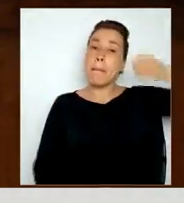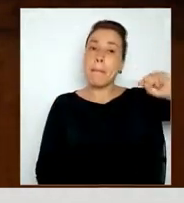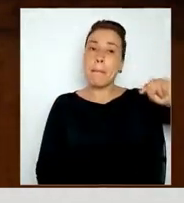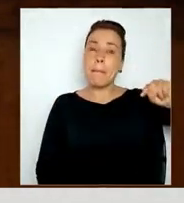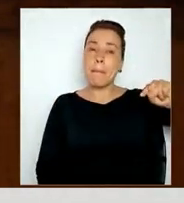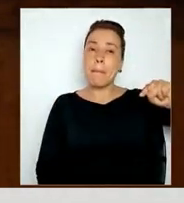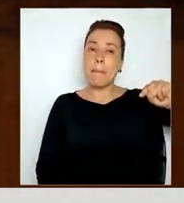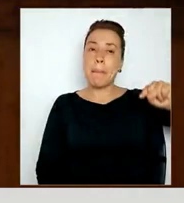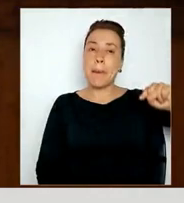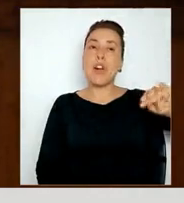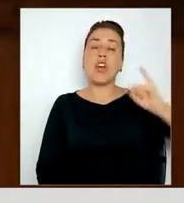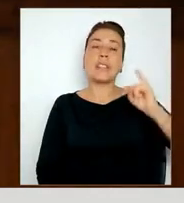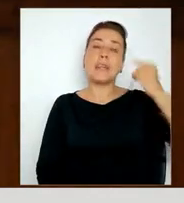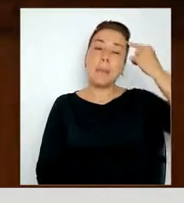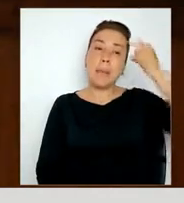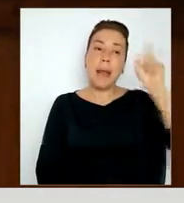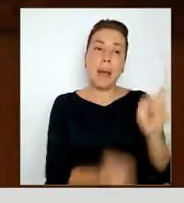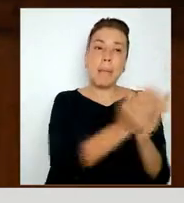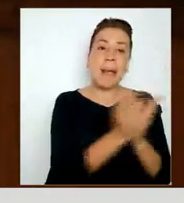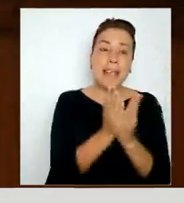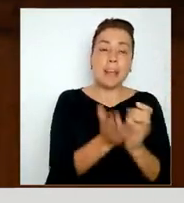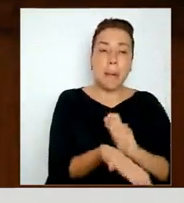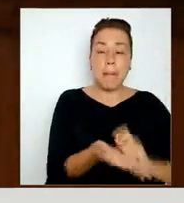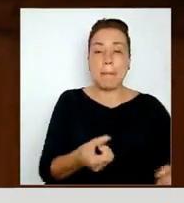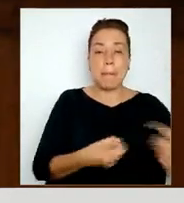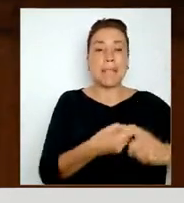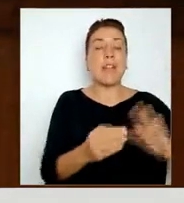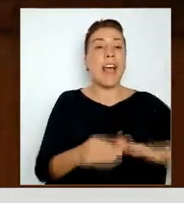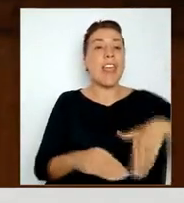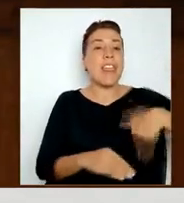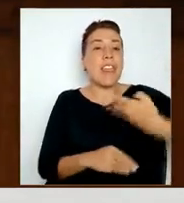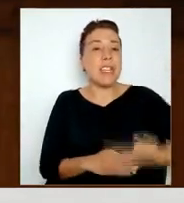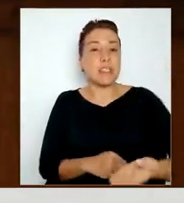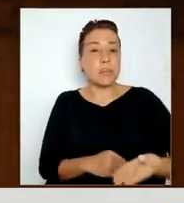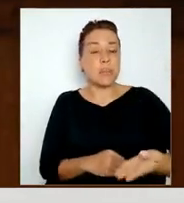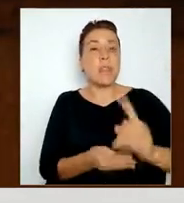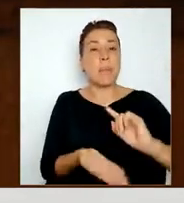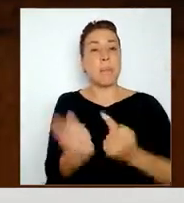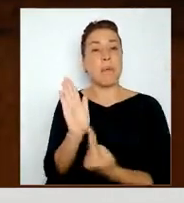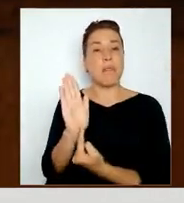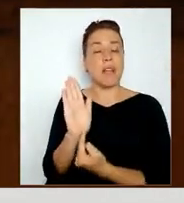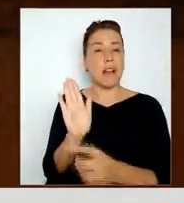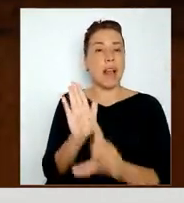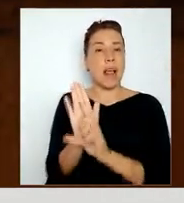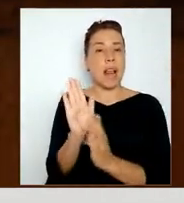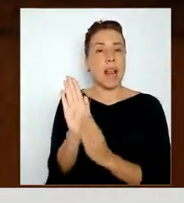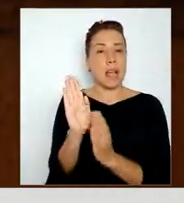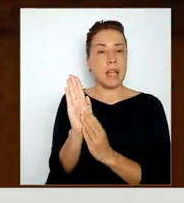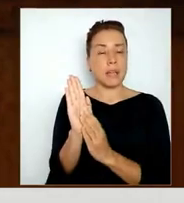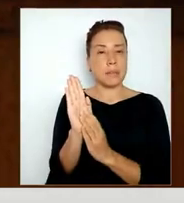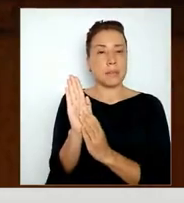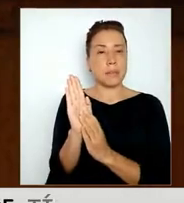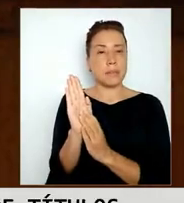para aquellos estudiantes matriculados con posterioridad a la publicación de la ley es decir a estos últimos se le puede retener